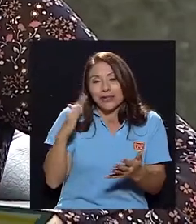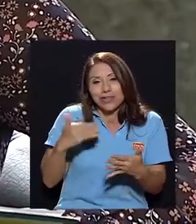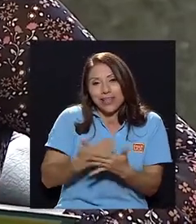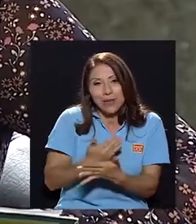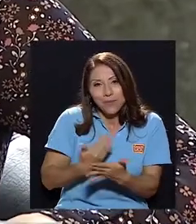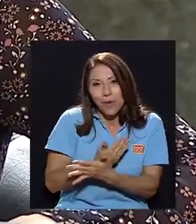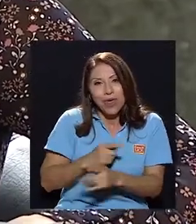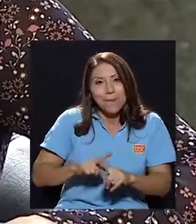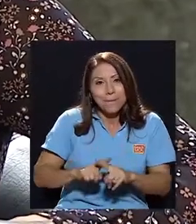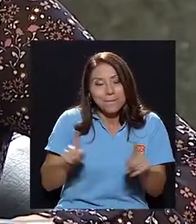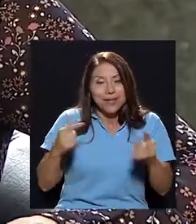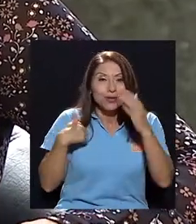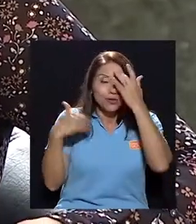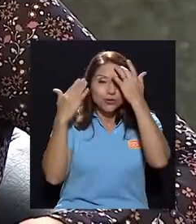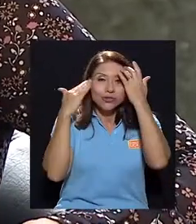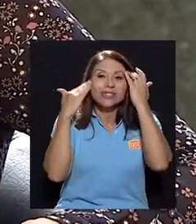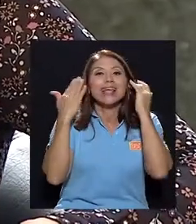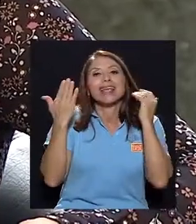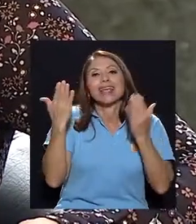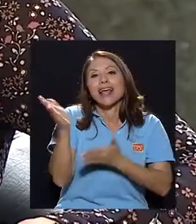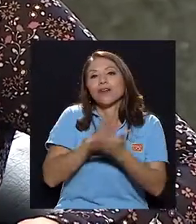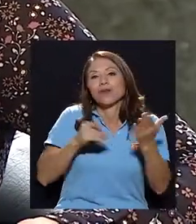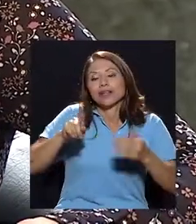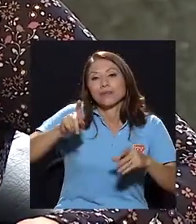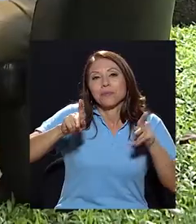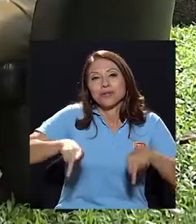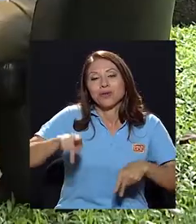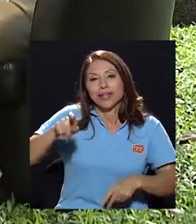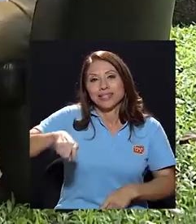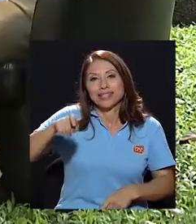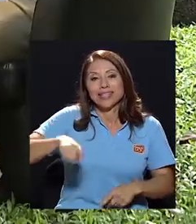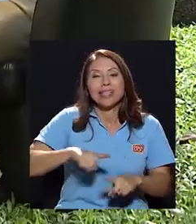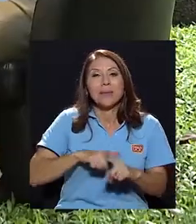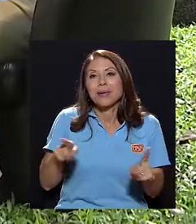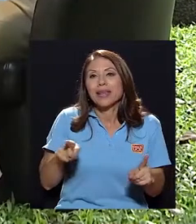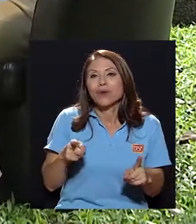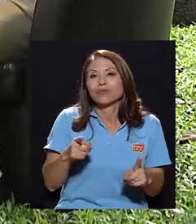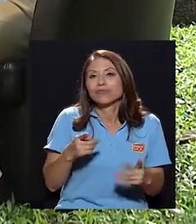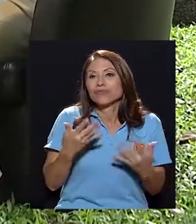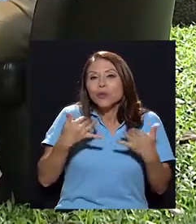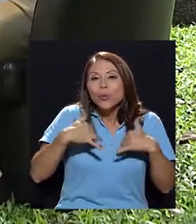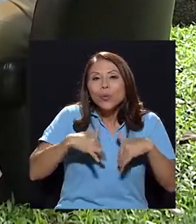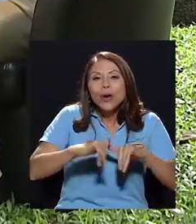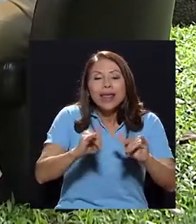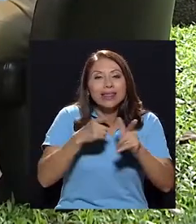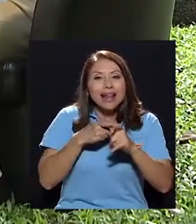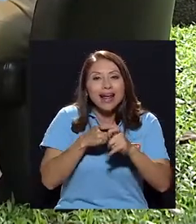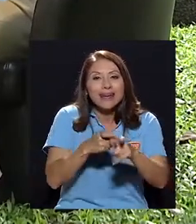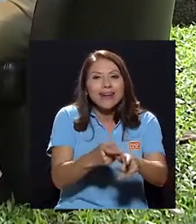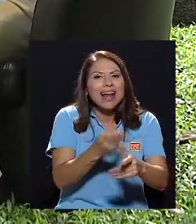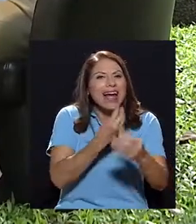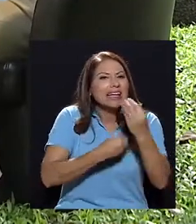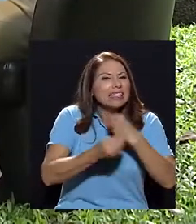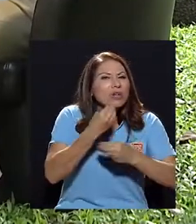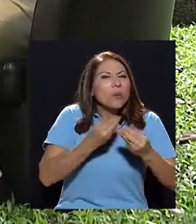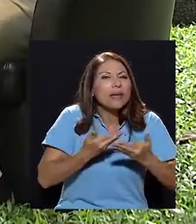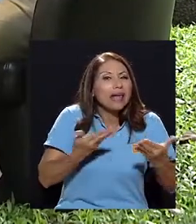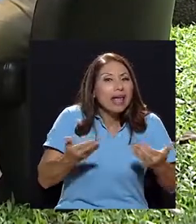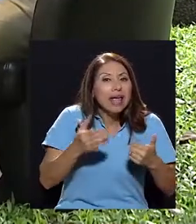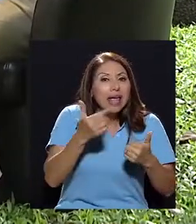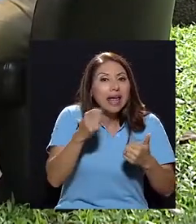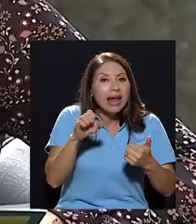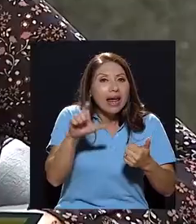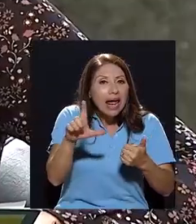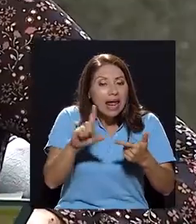yo sé que también es un requerimiento para algunas personas, pero ¿qué se come durante la carrera? ¿Se necesitan los geles? ¿Se necesita